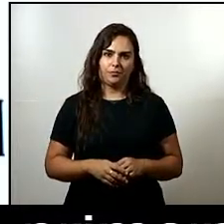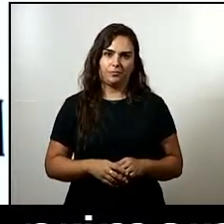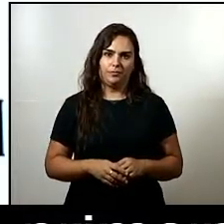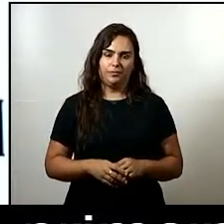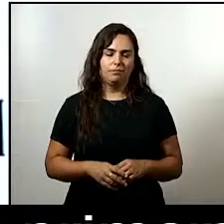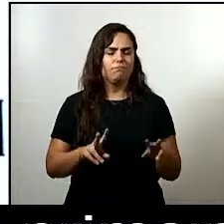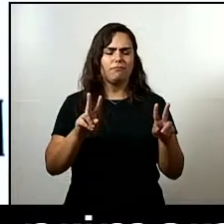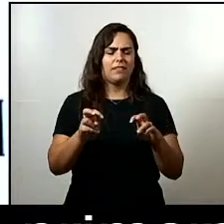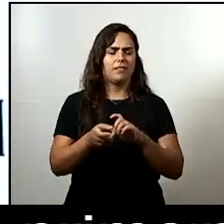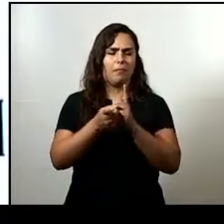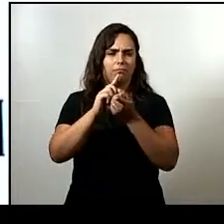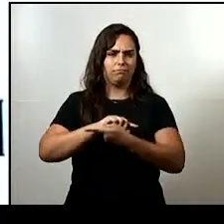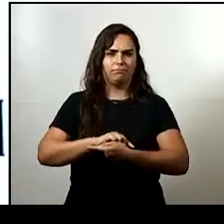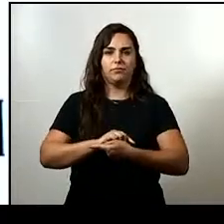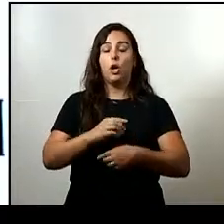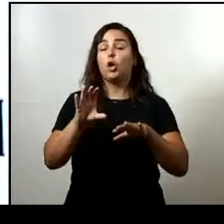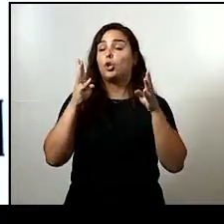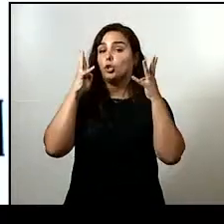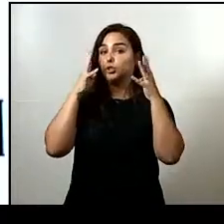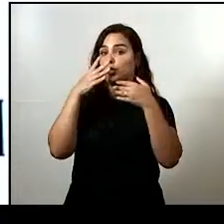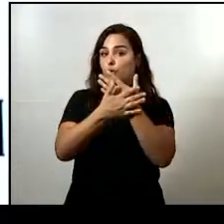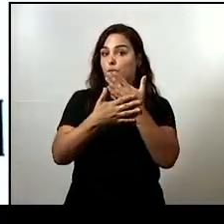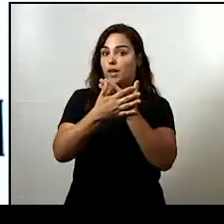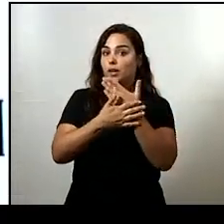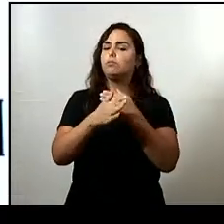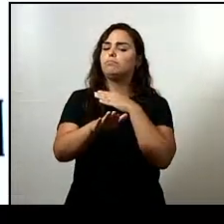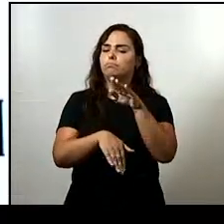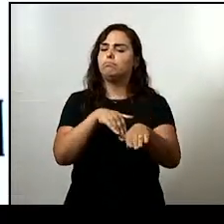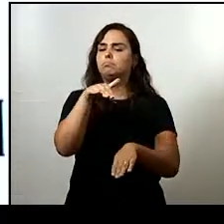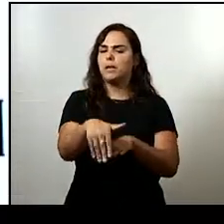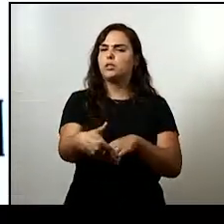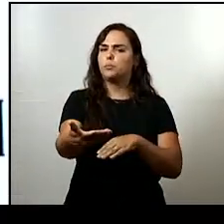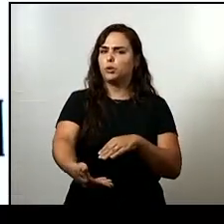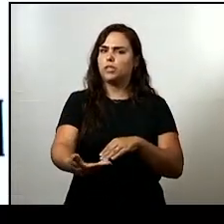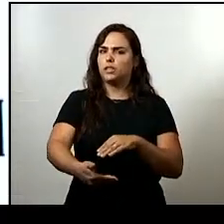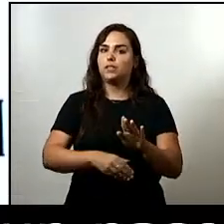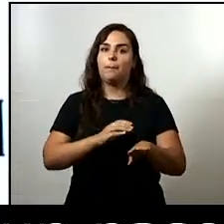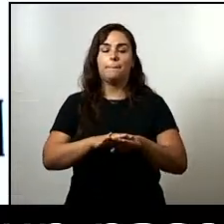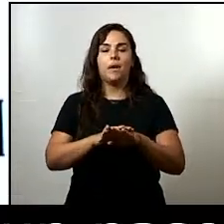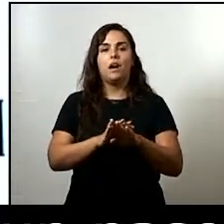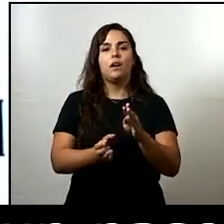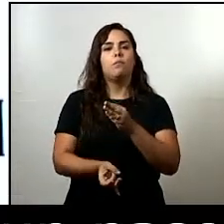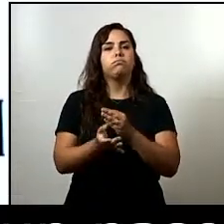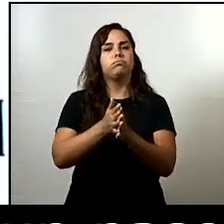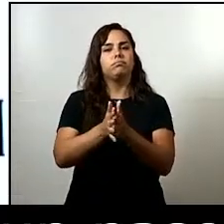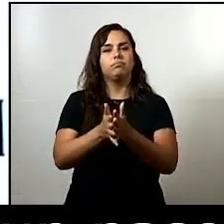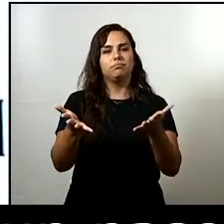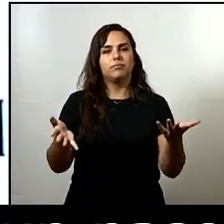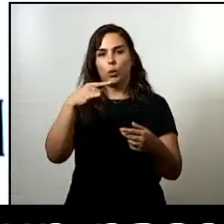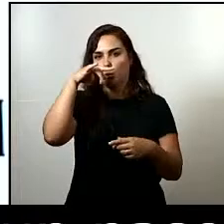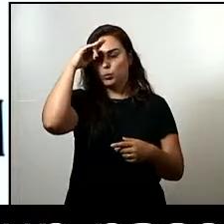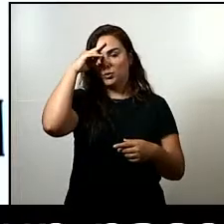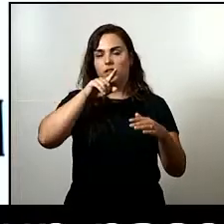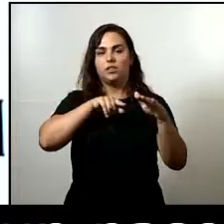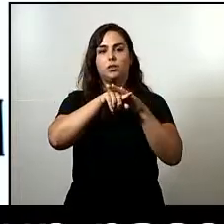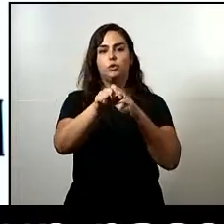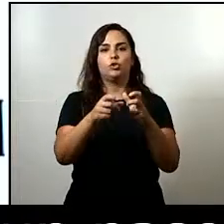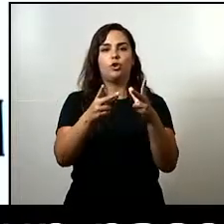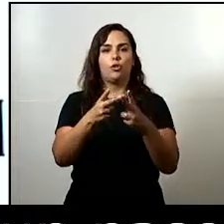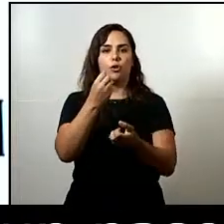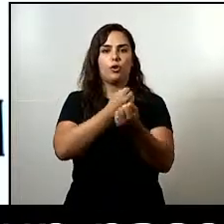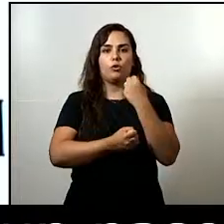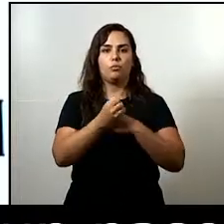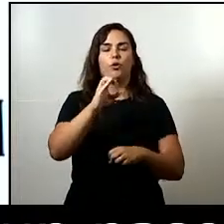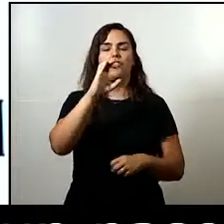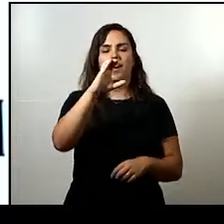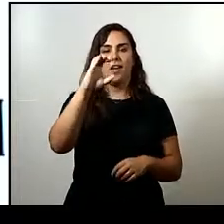Cambiando de asunto, el Consejo de Gobierno ha dado un paso decisivo para la promoción cultural y el desarrollo socioeconómico de